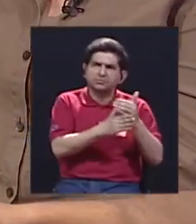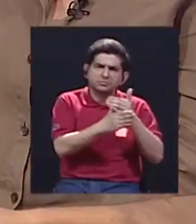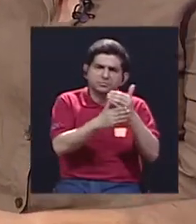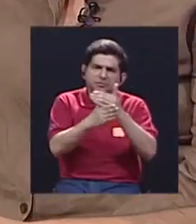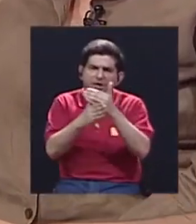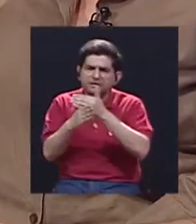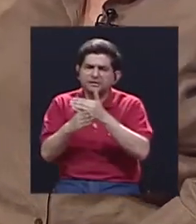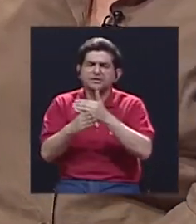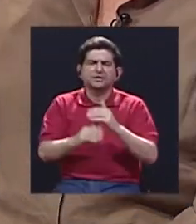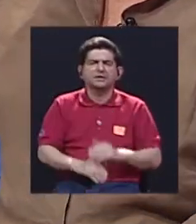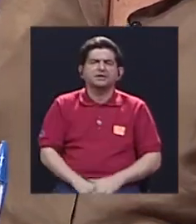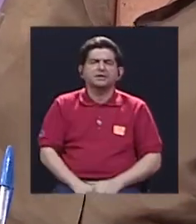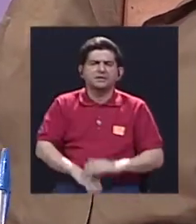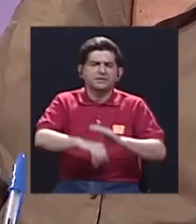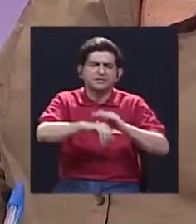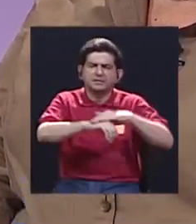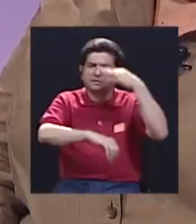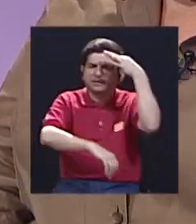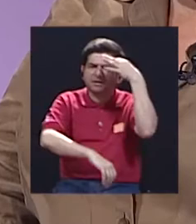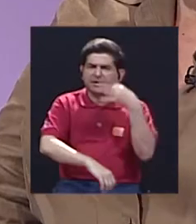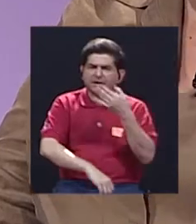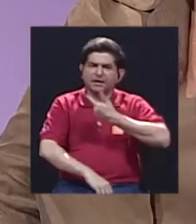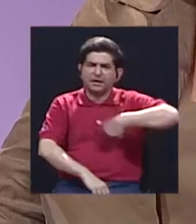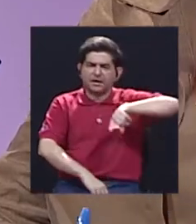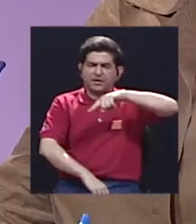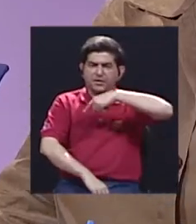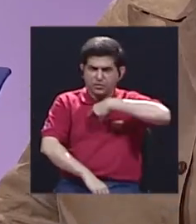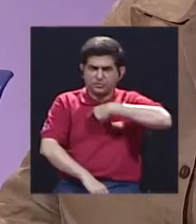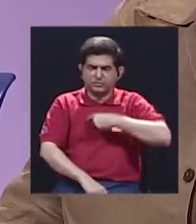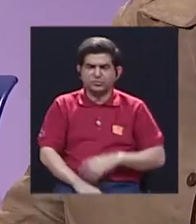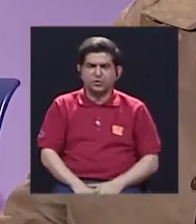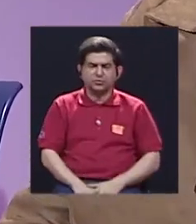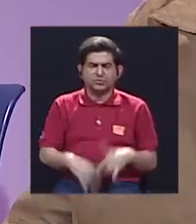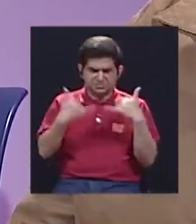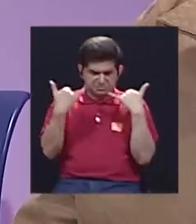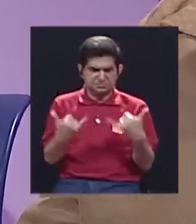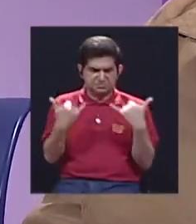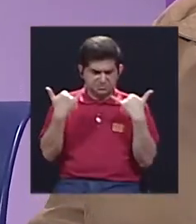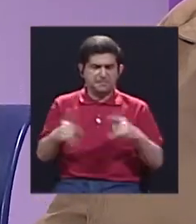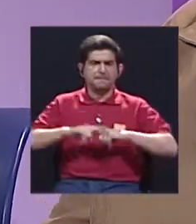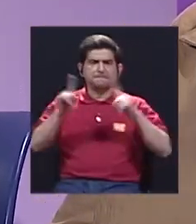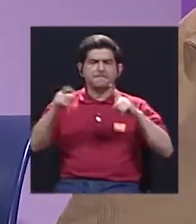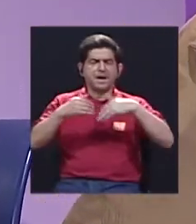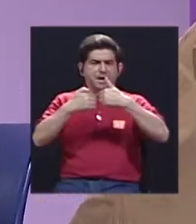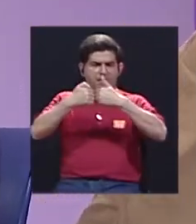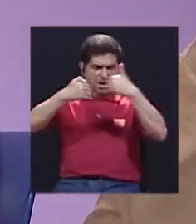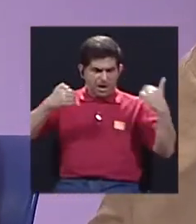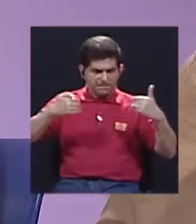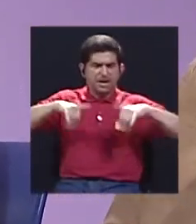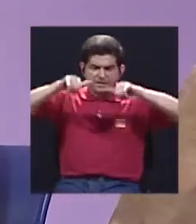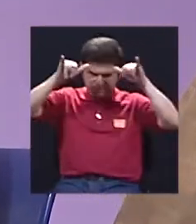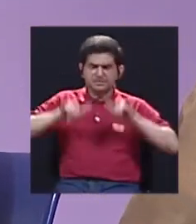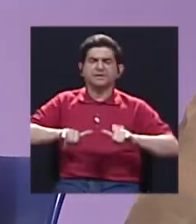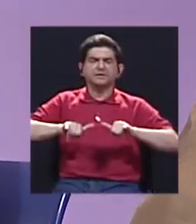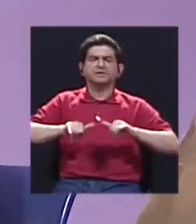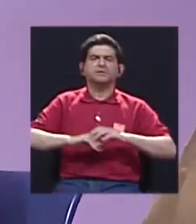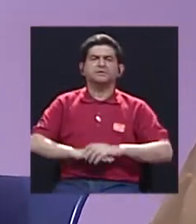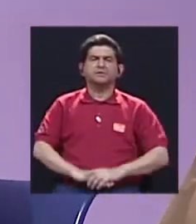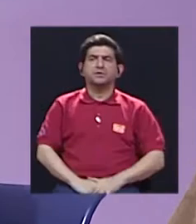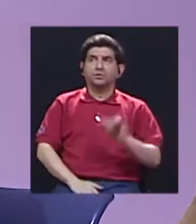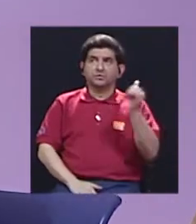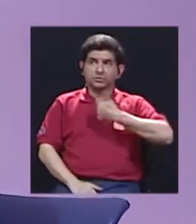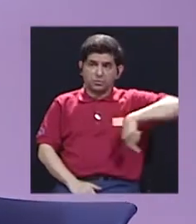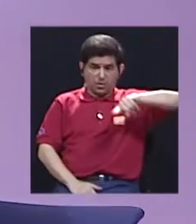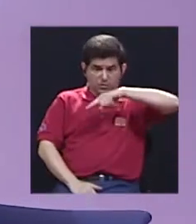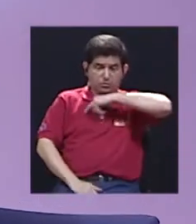de hacer creer en que estamos, somos, estamos presentes, pero aparte de que estamos presentes,